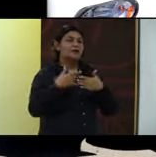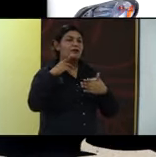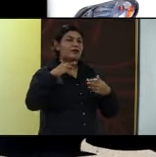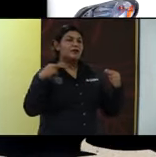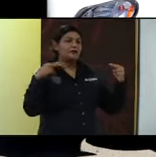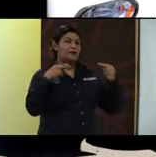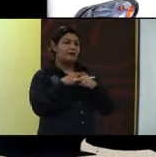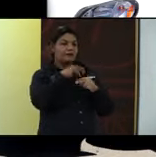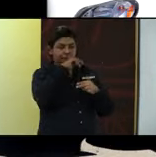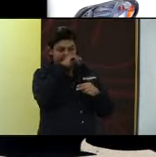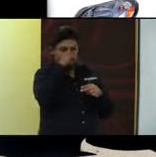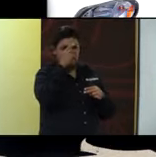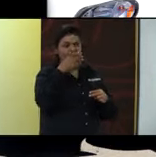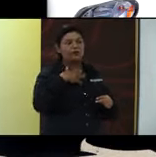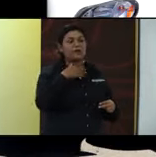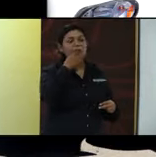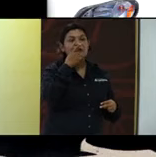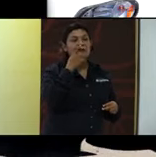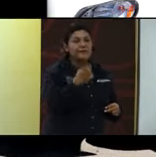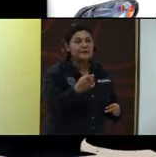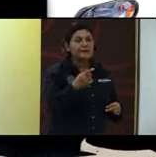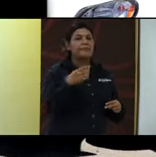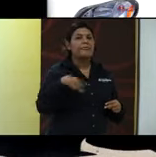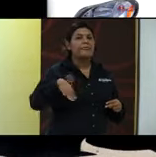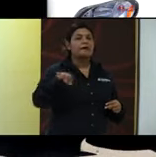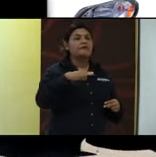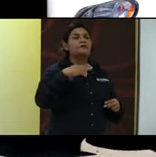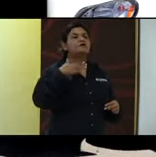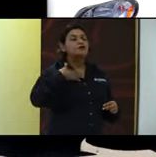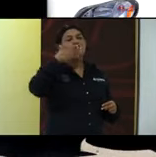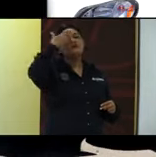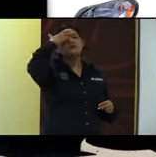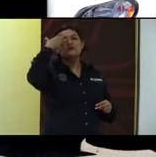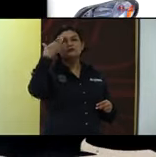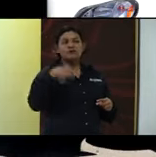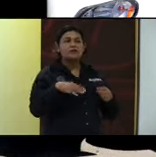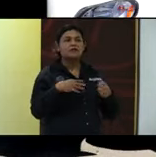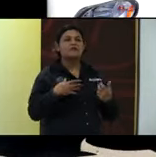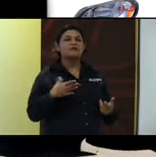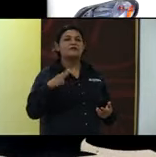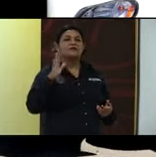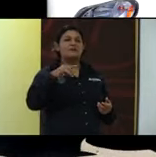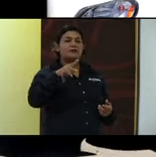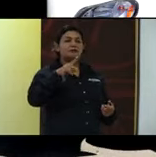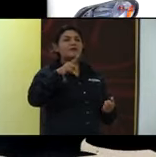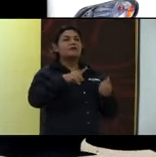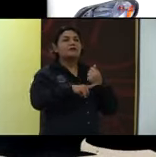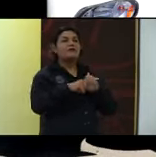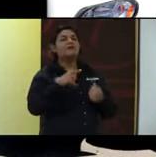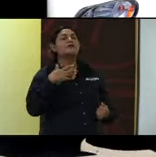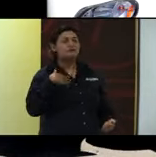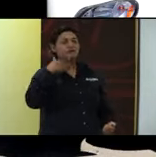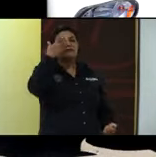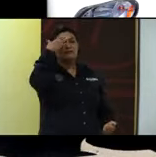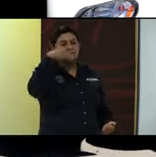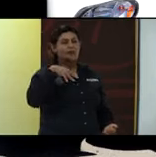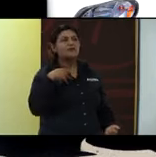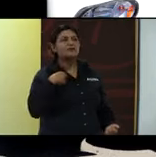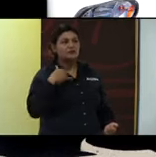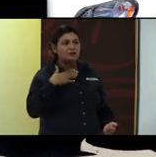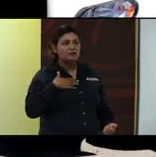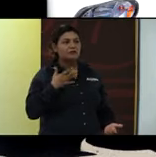carretera. Yo les dije ahí, señores, yo sé el problema. Me preguntaron, presidente, ¿sabes cuál es el problema? Sí lo sé,